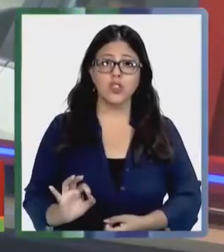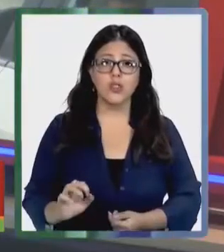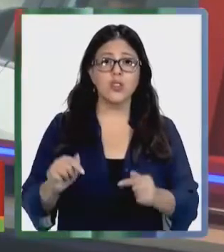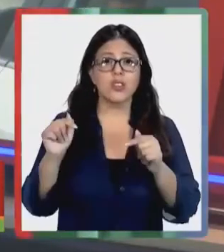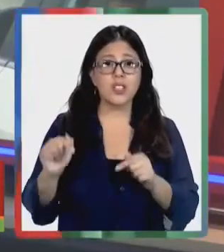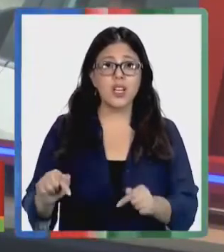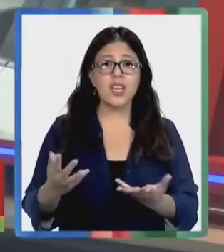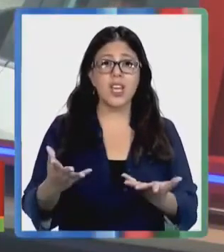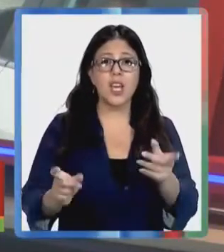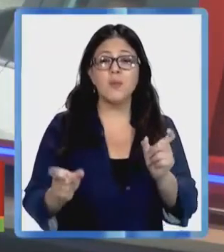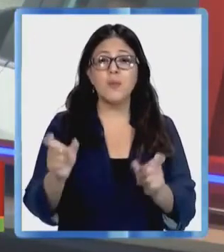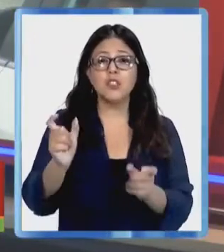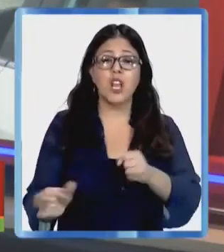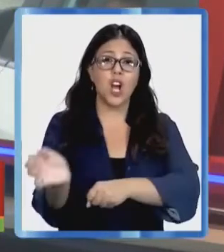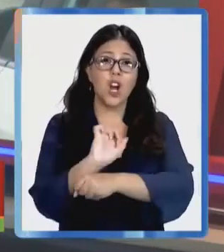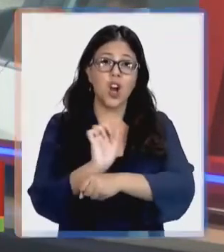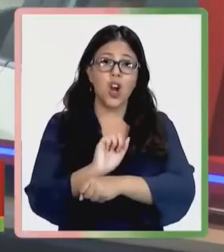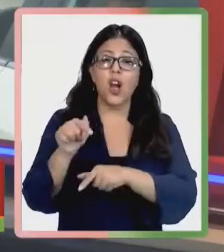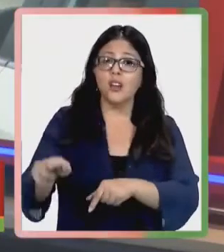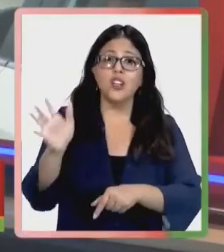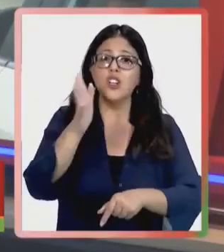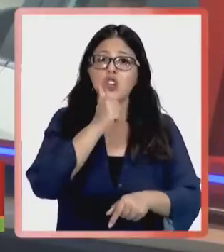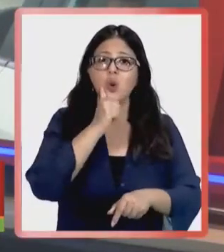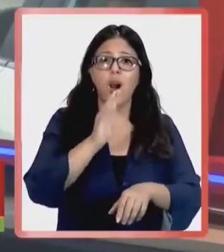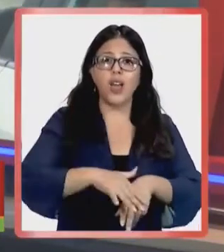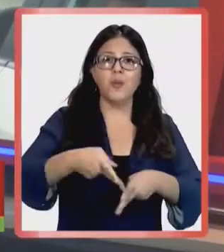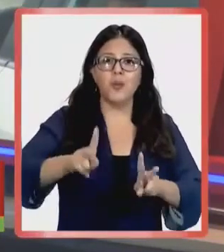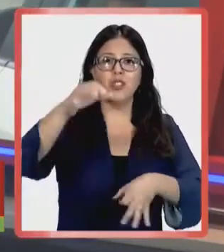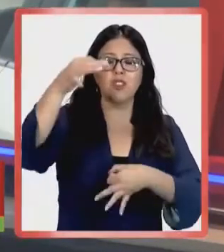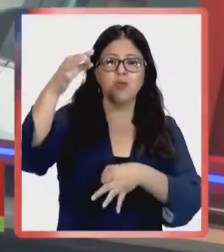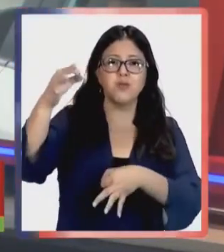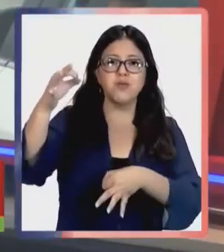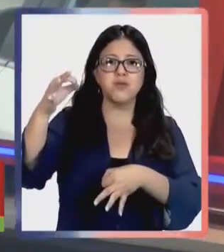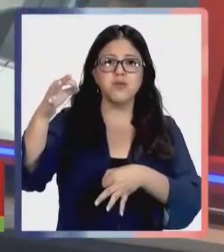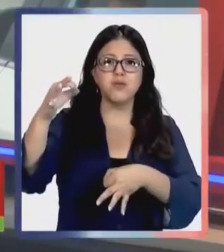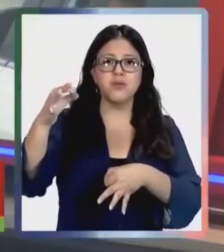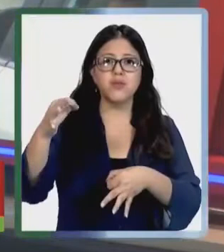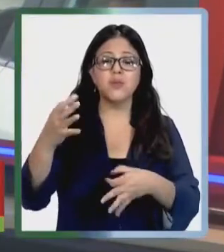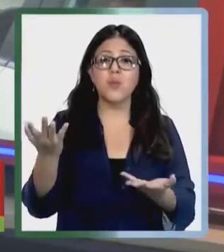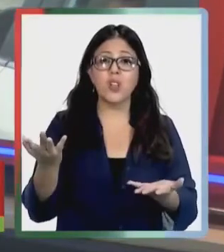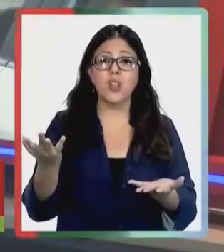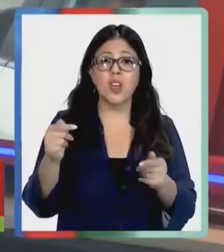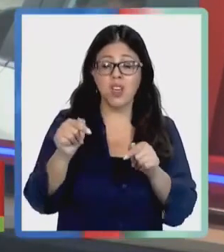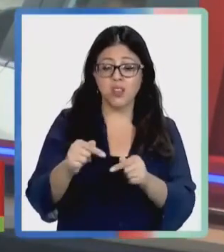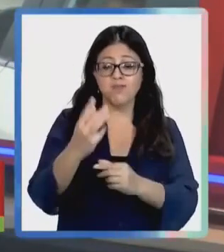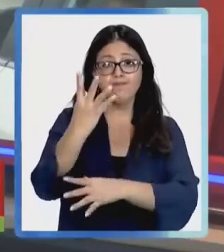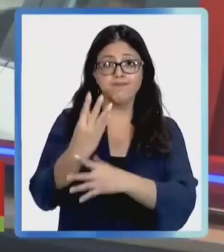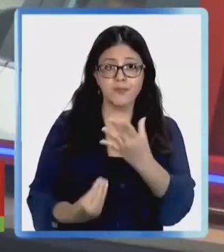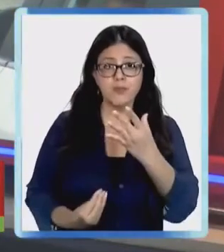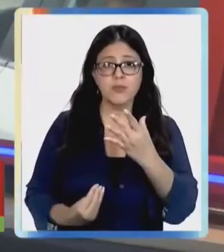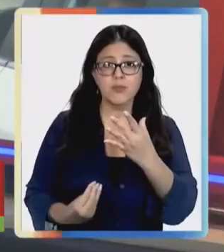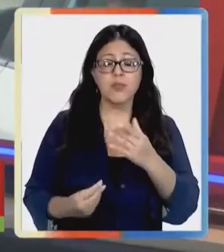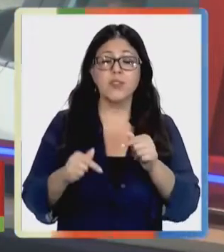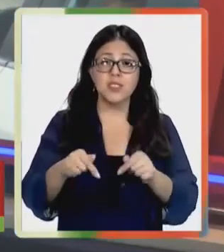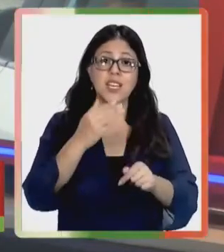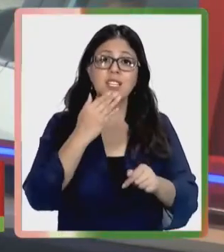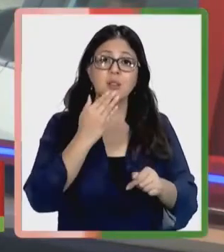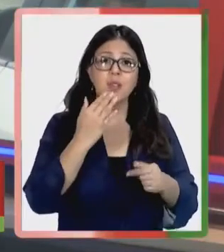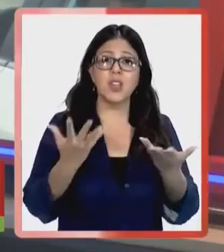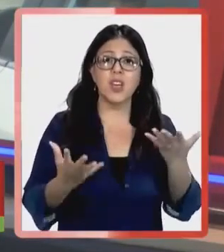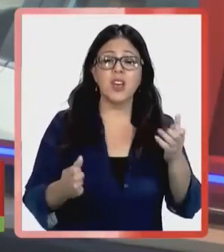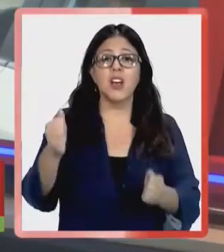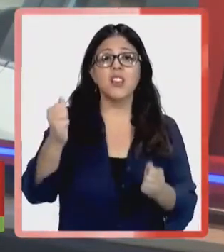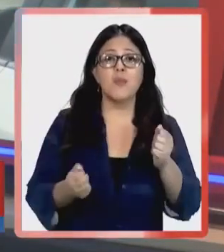200%, principalmente porque los conductores no cuentan con la revisión técnica del vehículo, por conducir con el permiso de circulación vencido y por